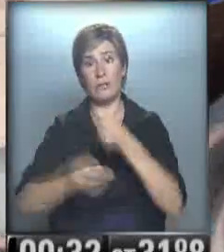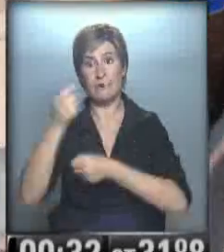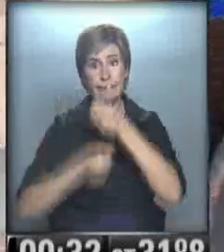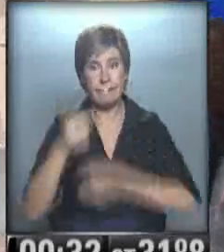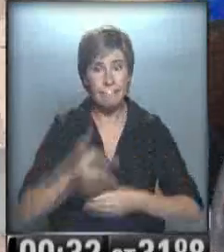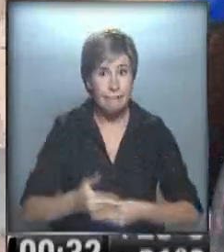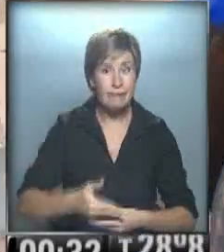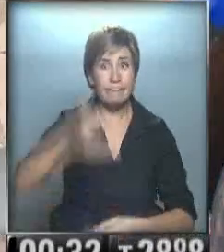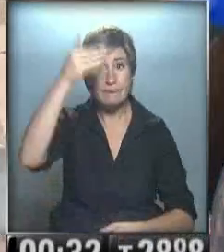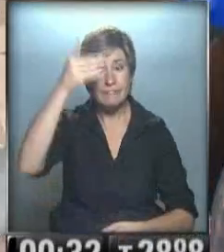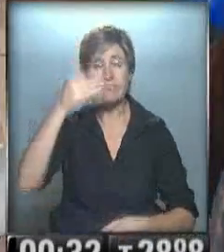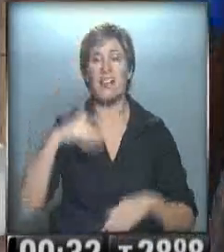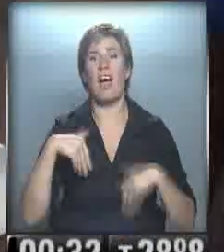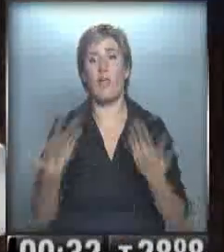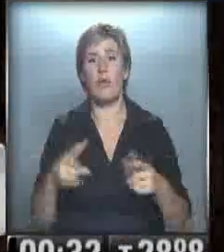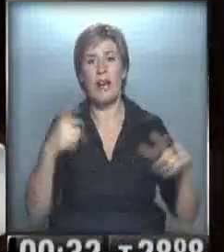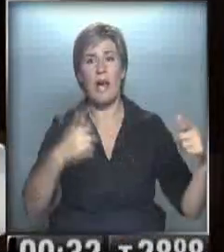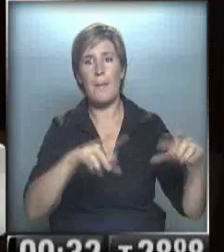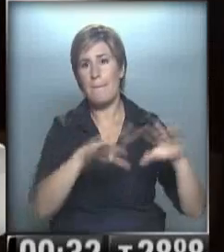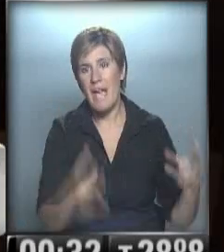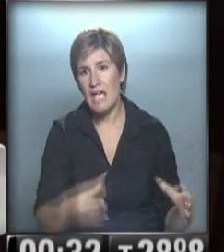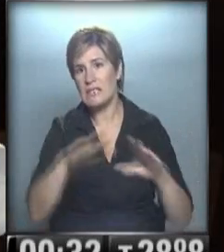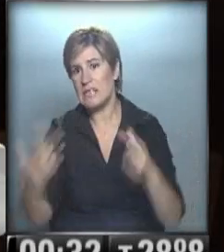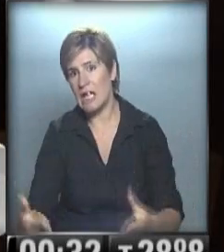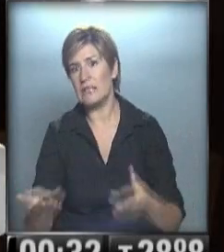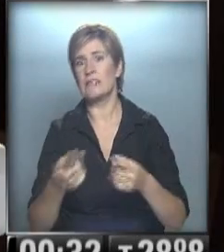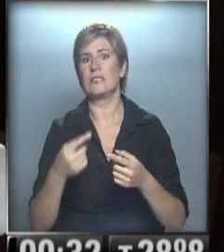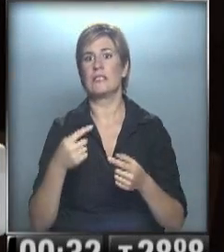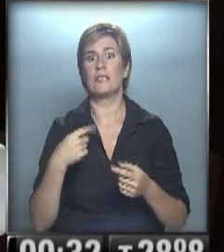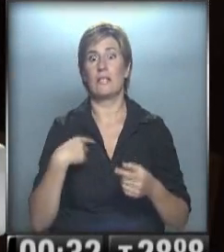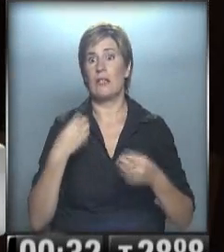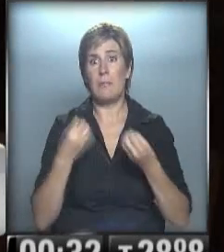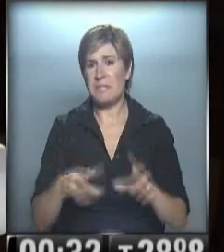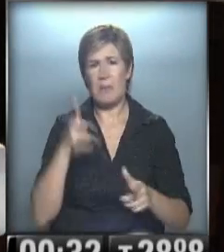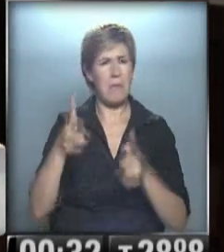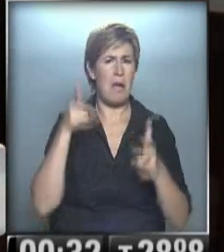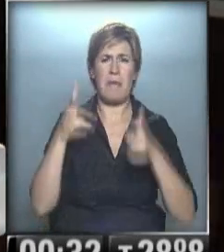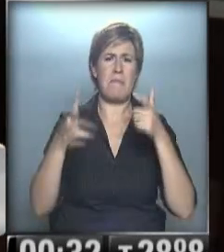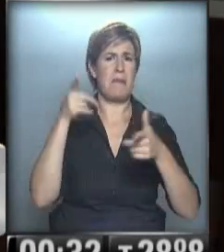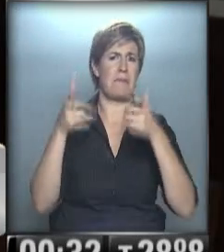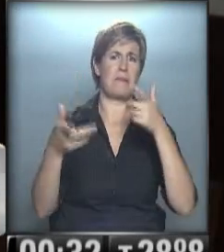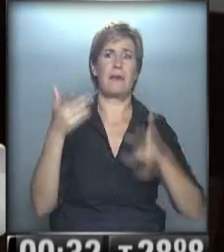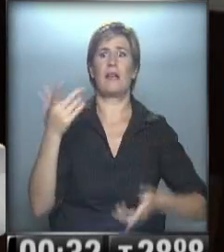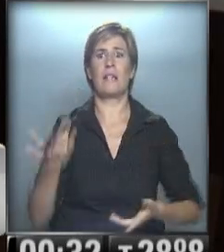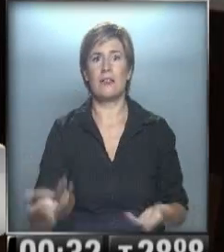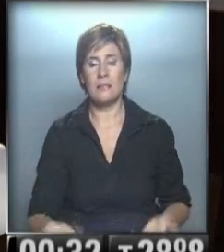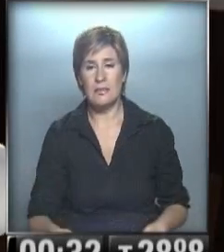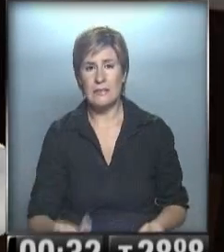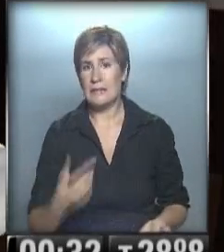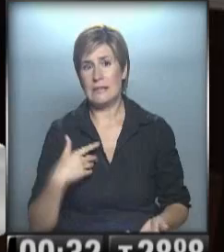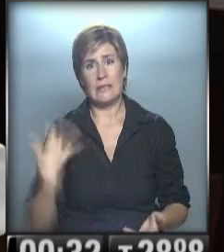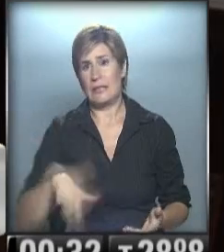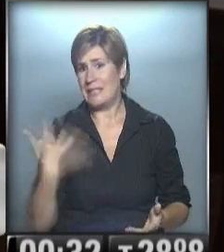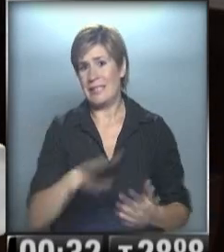cortinas, estábamos sacando las mesas afuera y empezaron a tirarse y bueno, enseguida